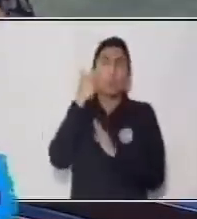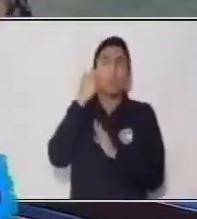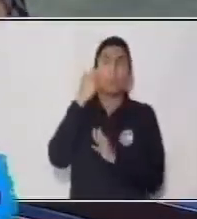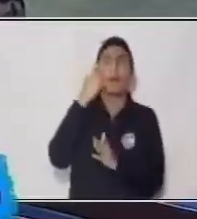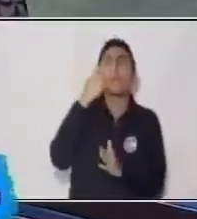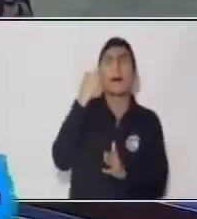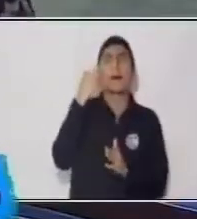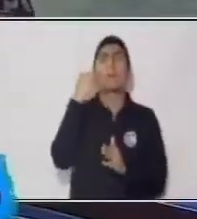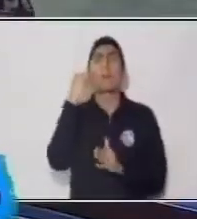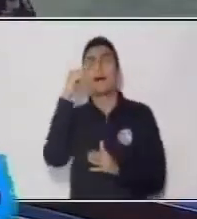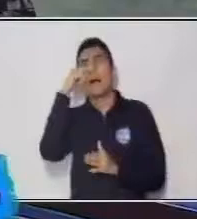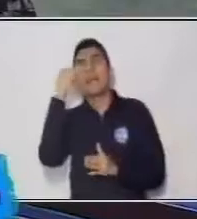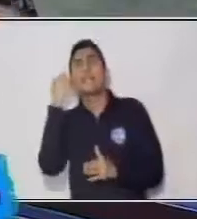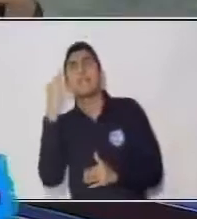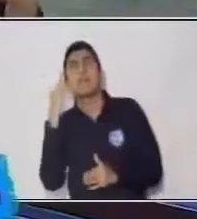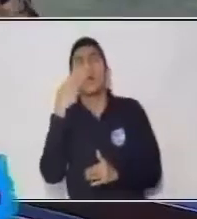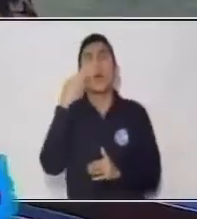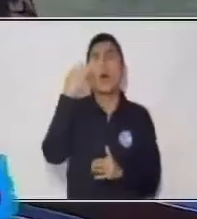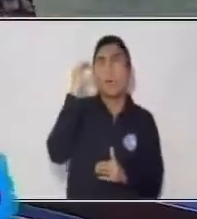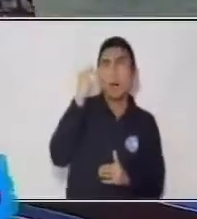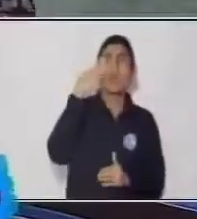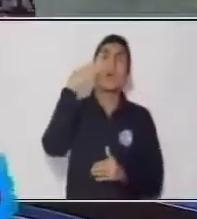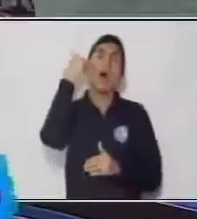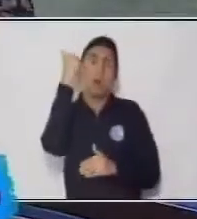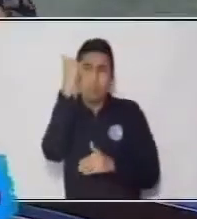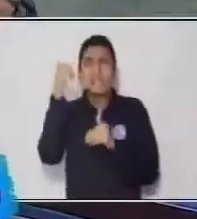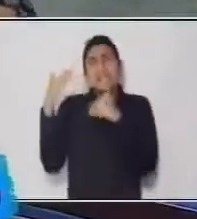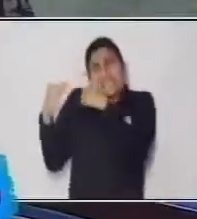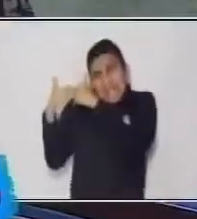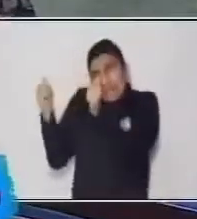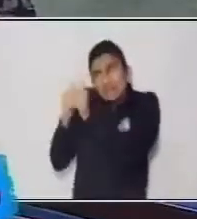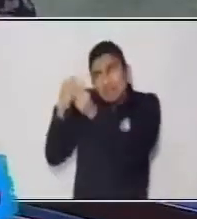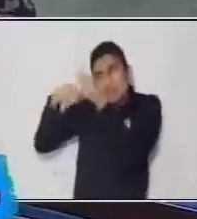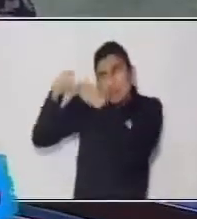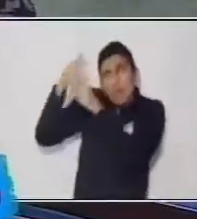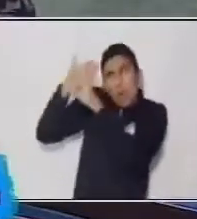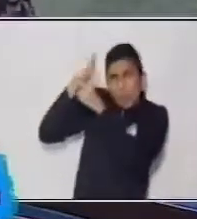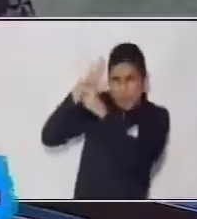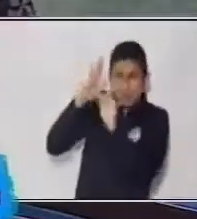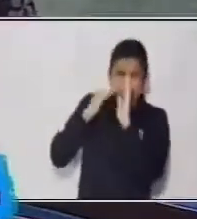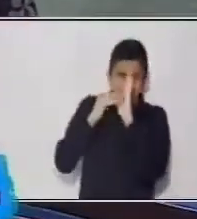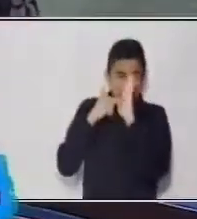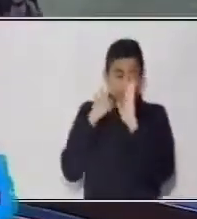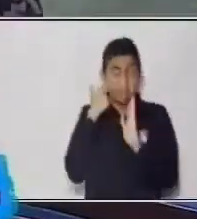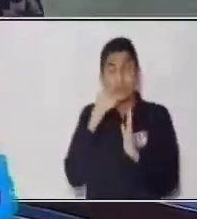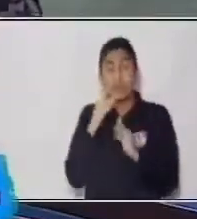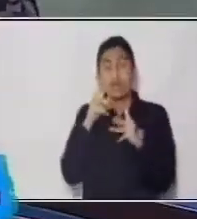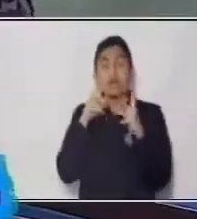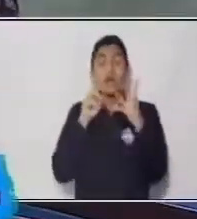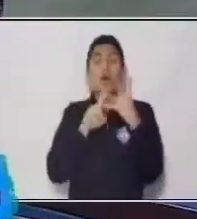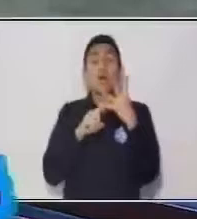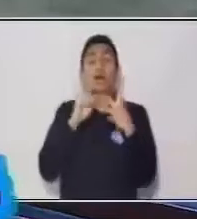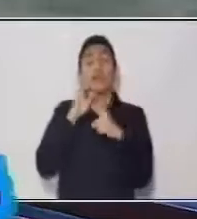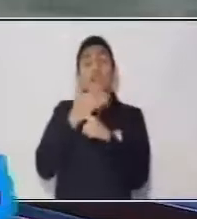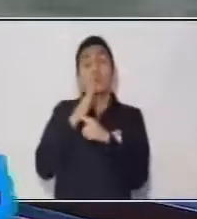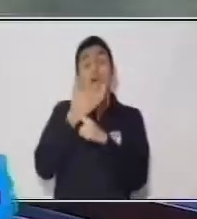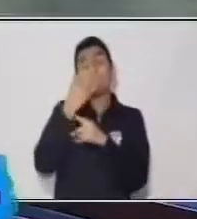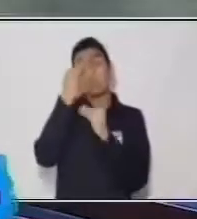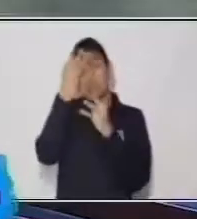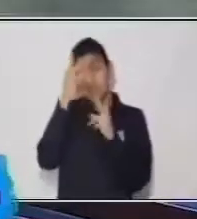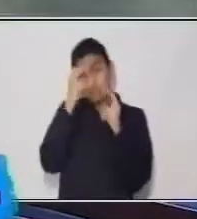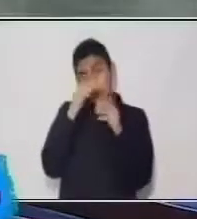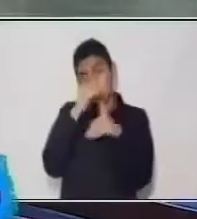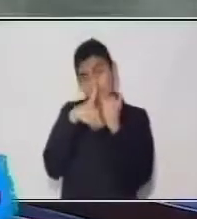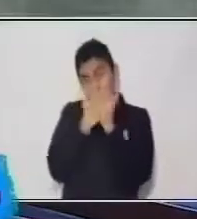papá, con tu tío, con tu abuelo, con quien tú tengas al alcance, compártelo. También te recomendamos que te laves siempre las